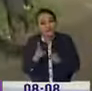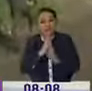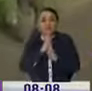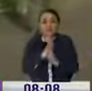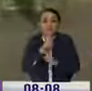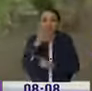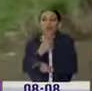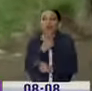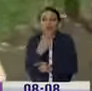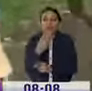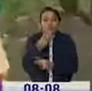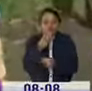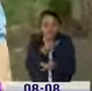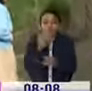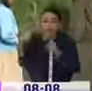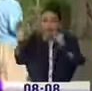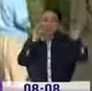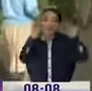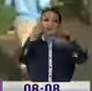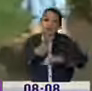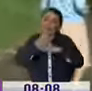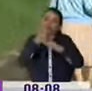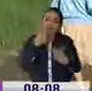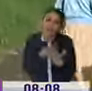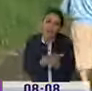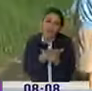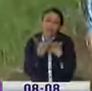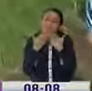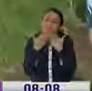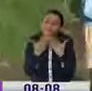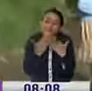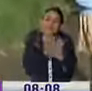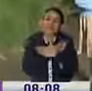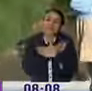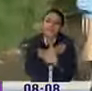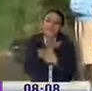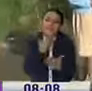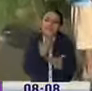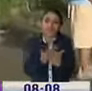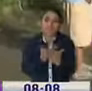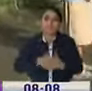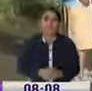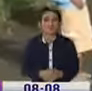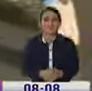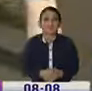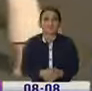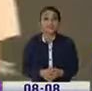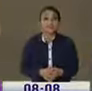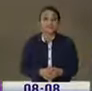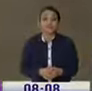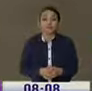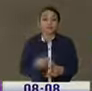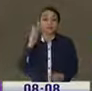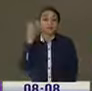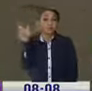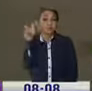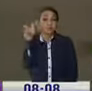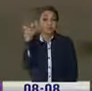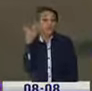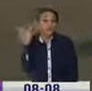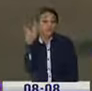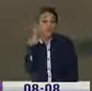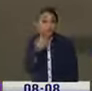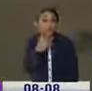voz de aviso a todas las autoridades. Muy amable, gracias. Muchas gracias. Ahí escuchamos entonces, amigos televidentes, mi